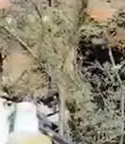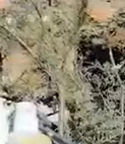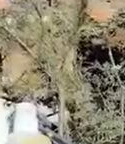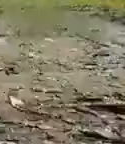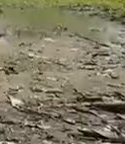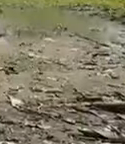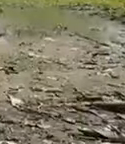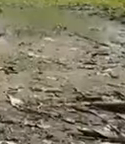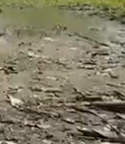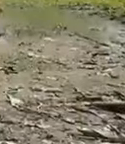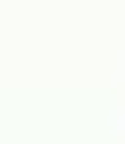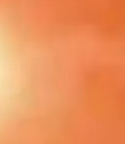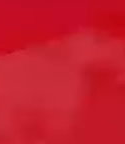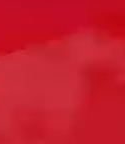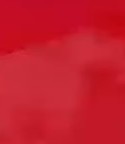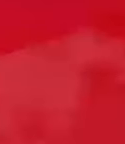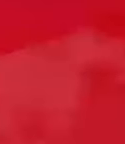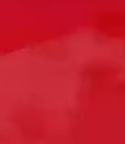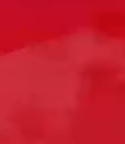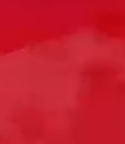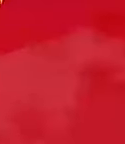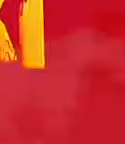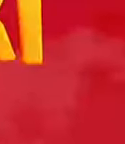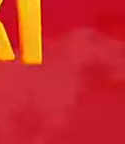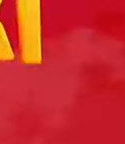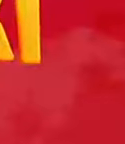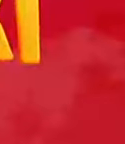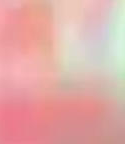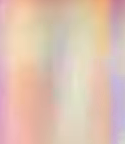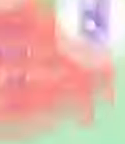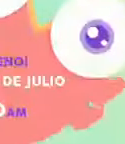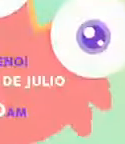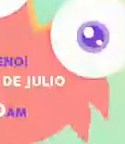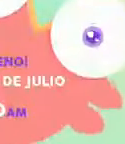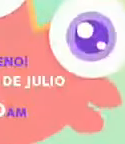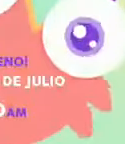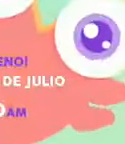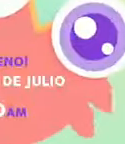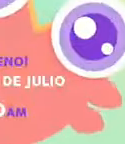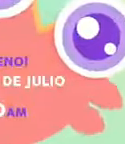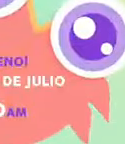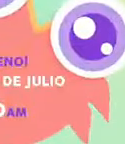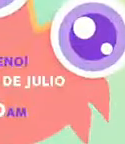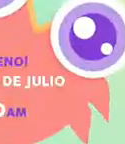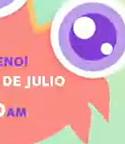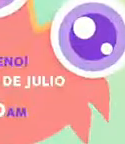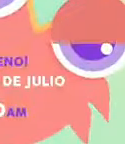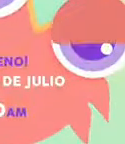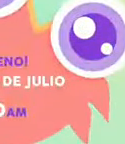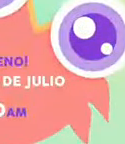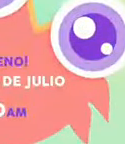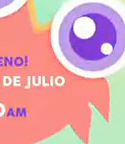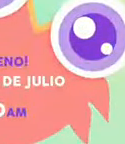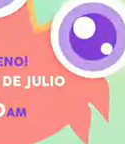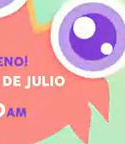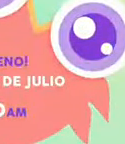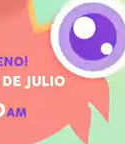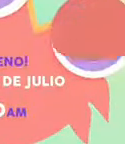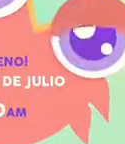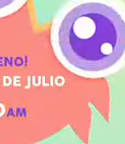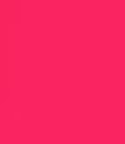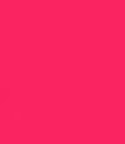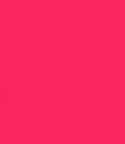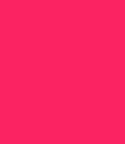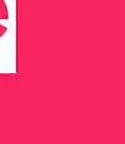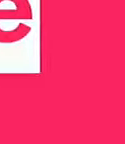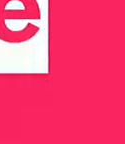más profundo del Perú. Los cuentos de Chasqui. Estreno, sábado 18 de julio, 11:30